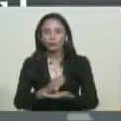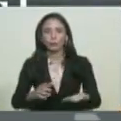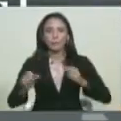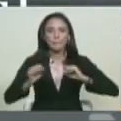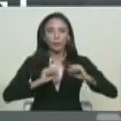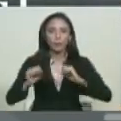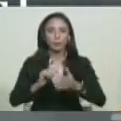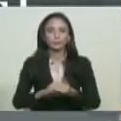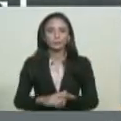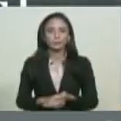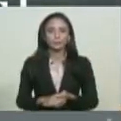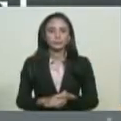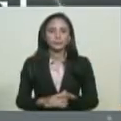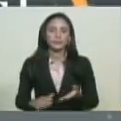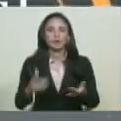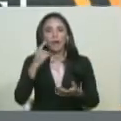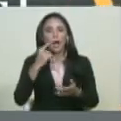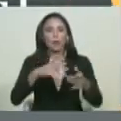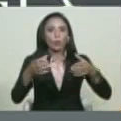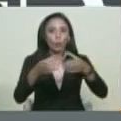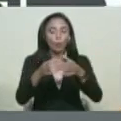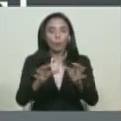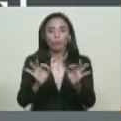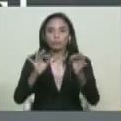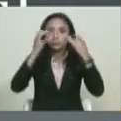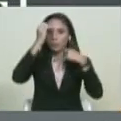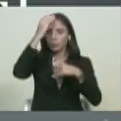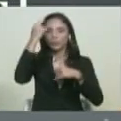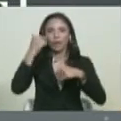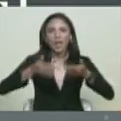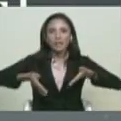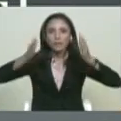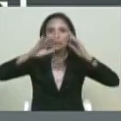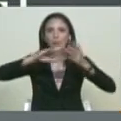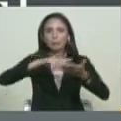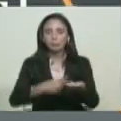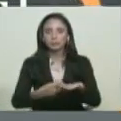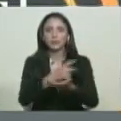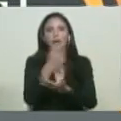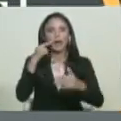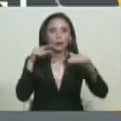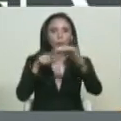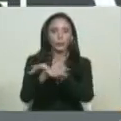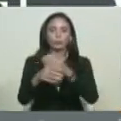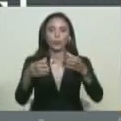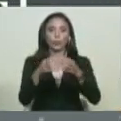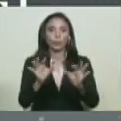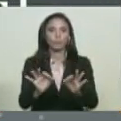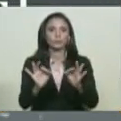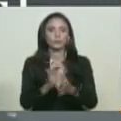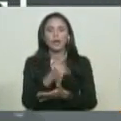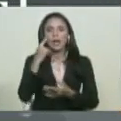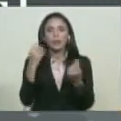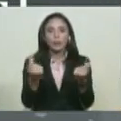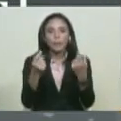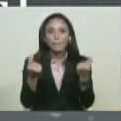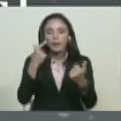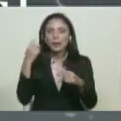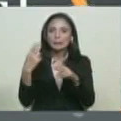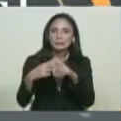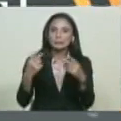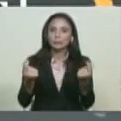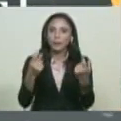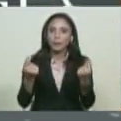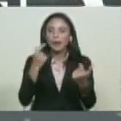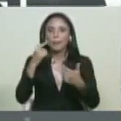hacer por parte de nuestro equipo de expertos a alguna infraestructura o a alguna edificación. Es por eso, porque nos mantenemos alerta ante